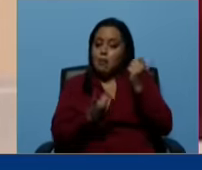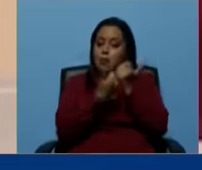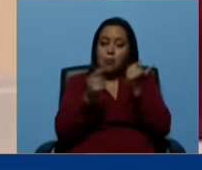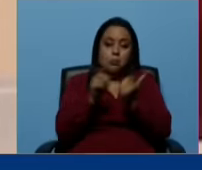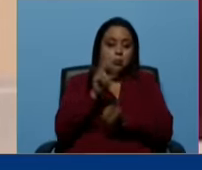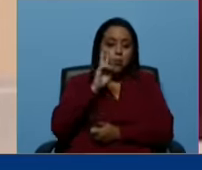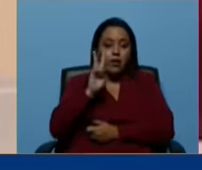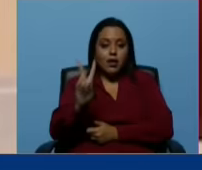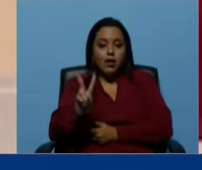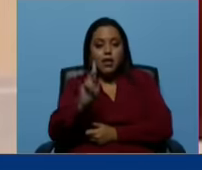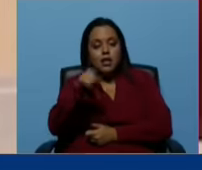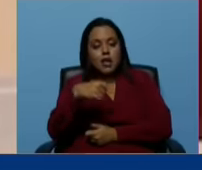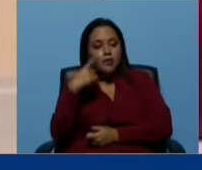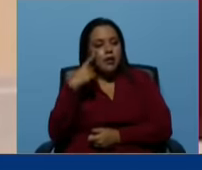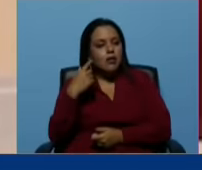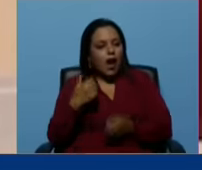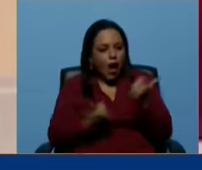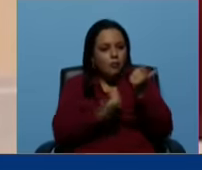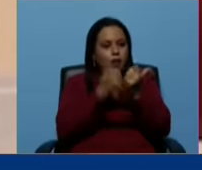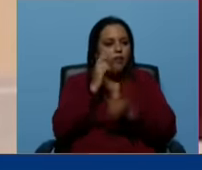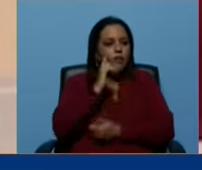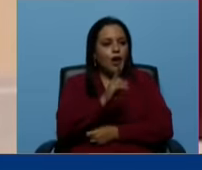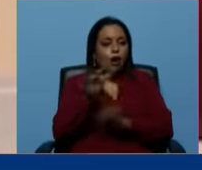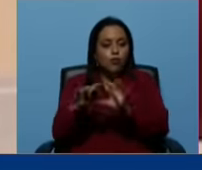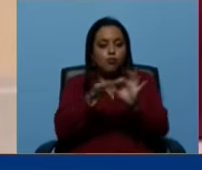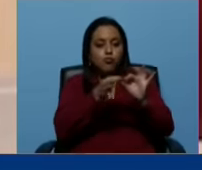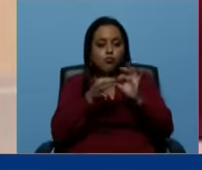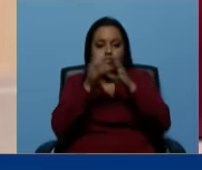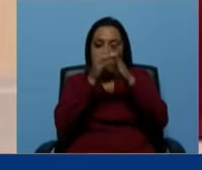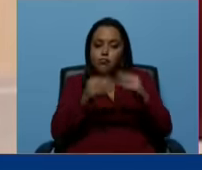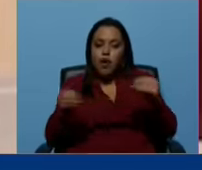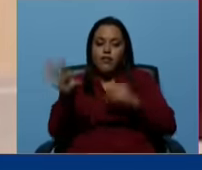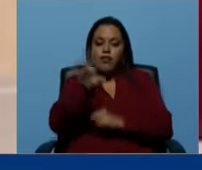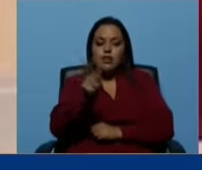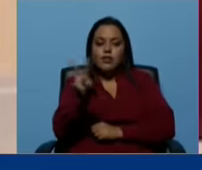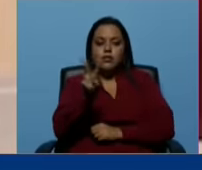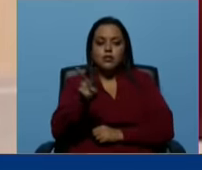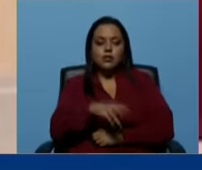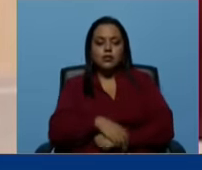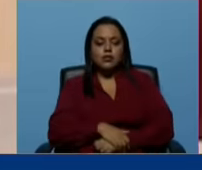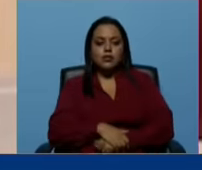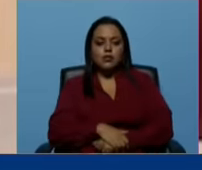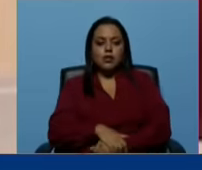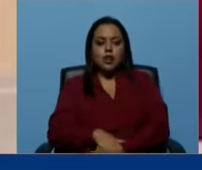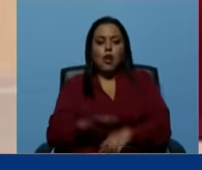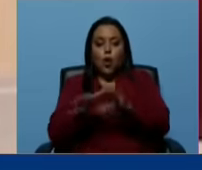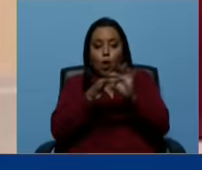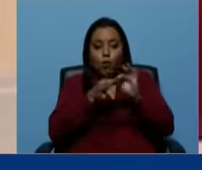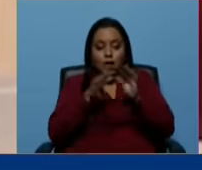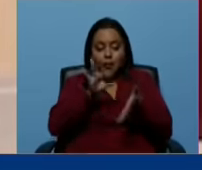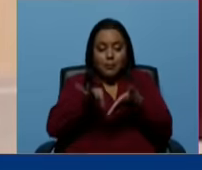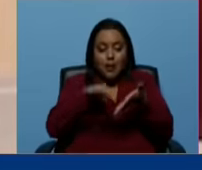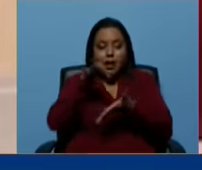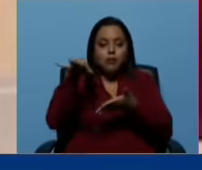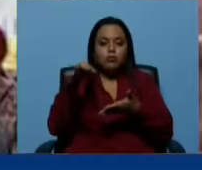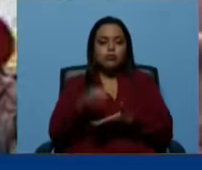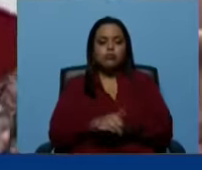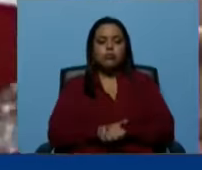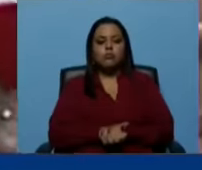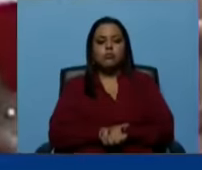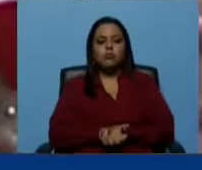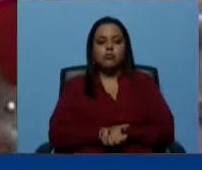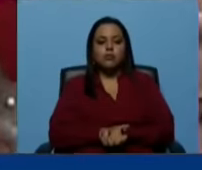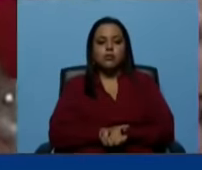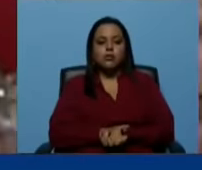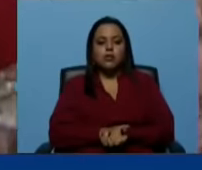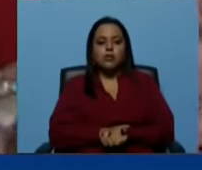que creyeron viendo. Unir a toda Venezuela, unirla espiritualmente,